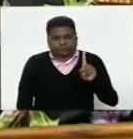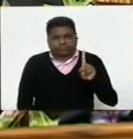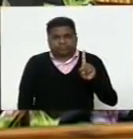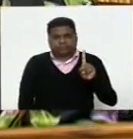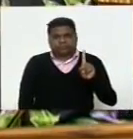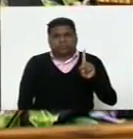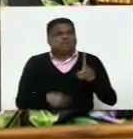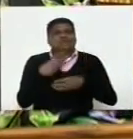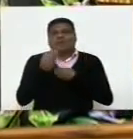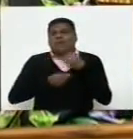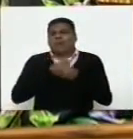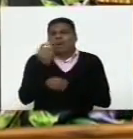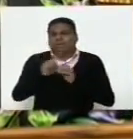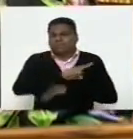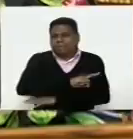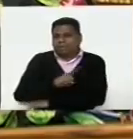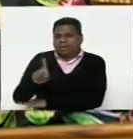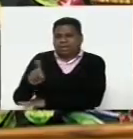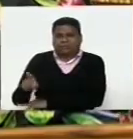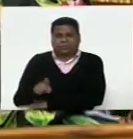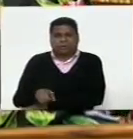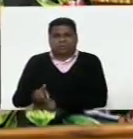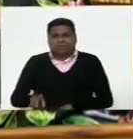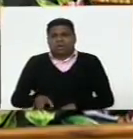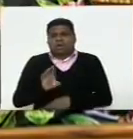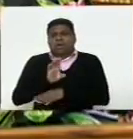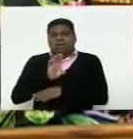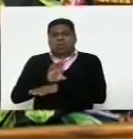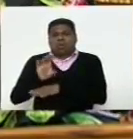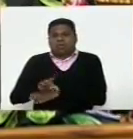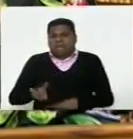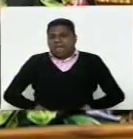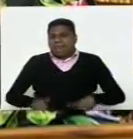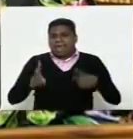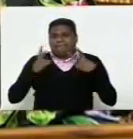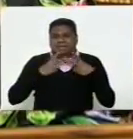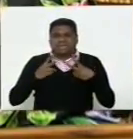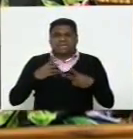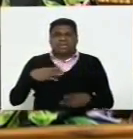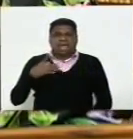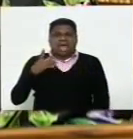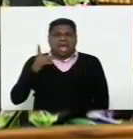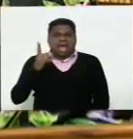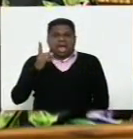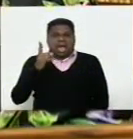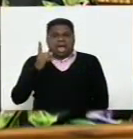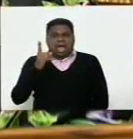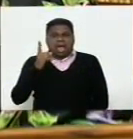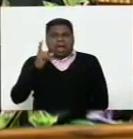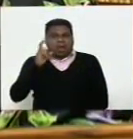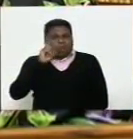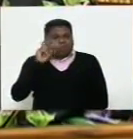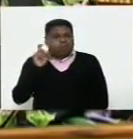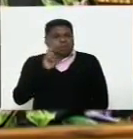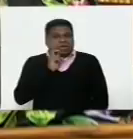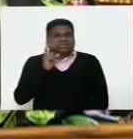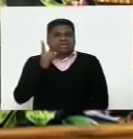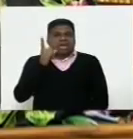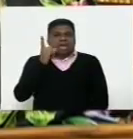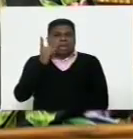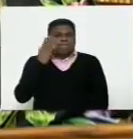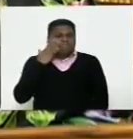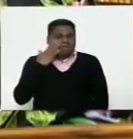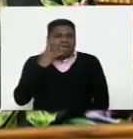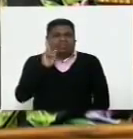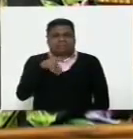de garantizar la vida y salud de la madre, la recién nacida y el recién nacido.